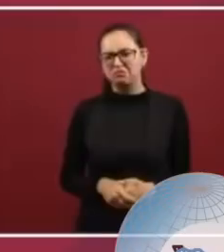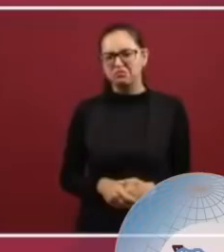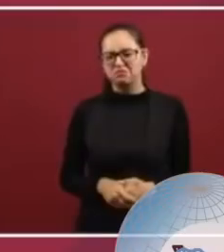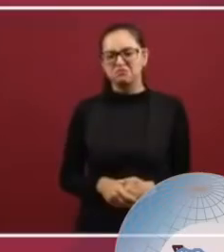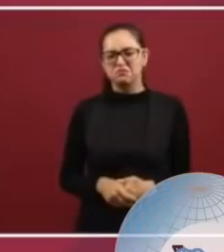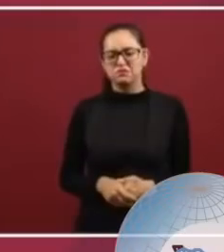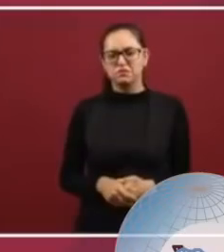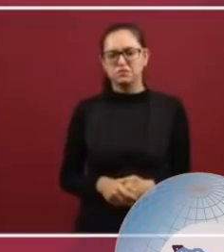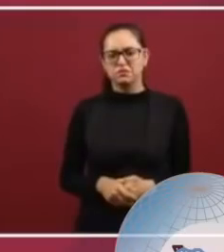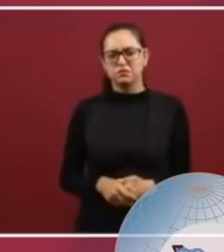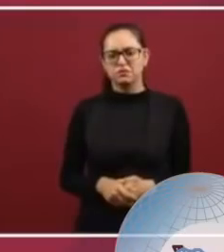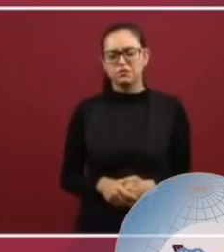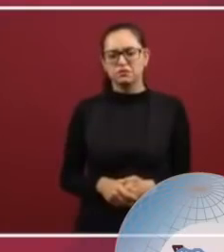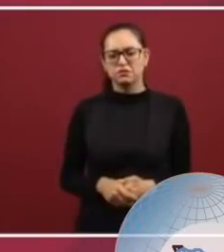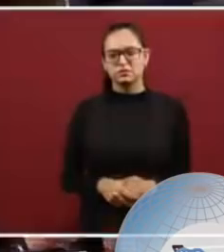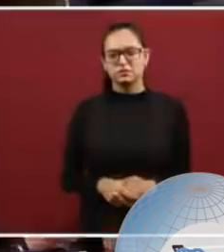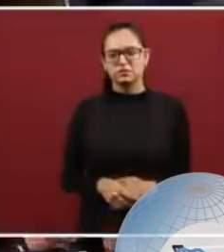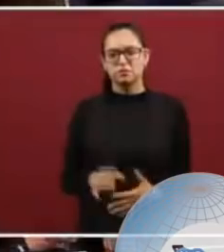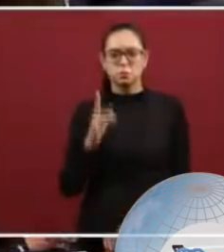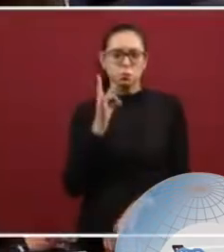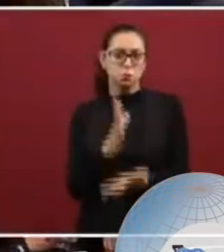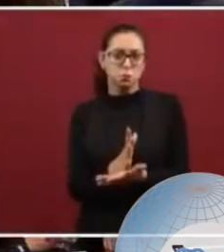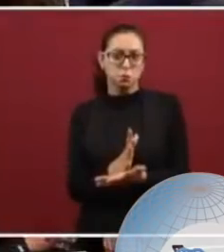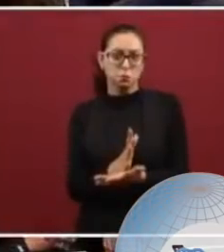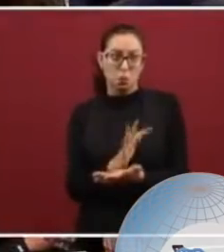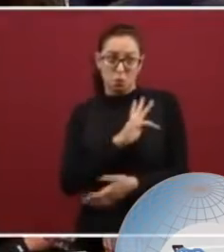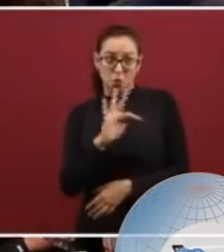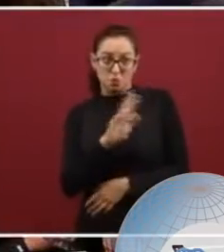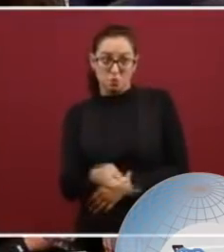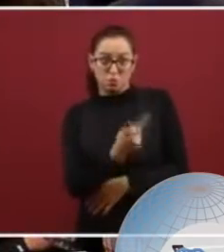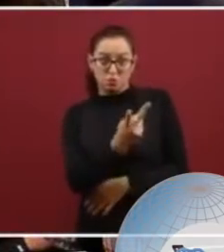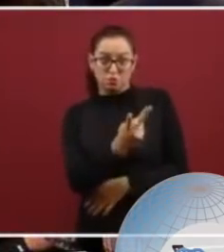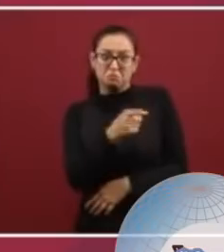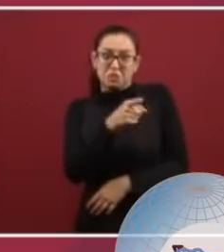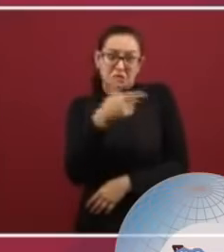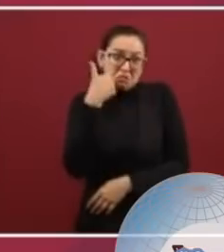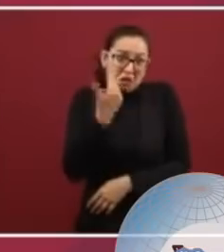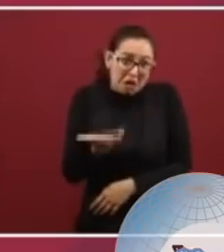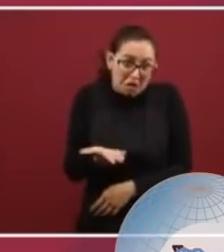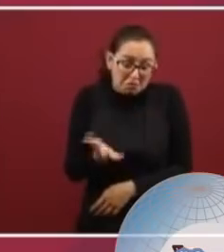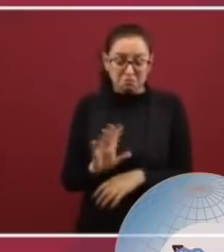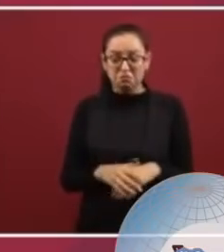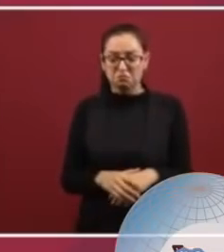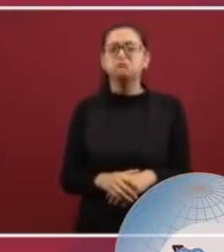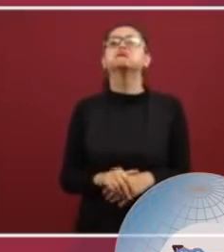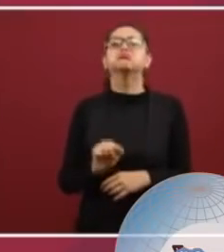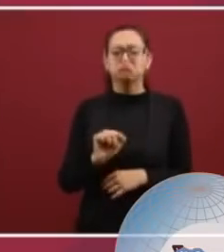Solamente que se le hiciera a él una consulta, si él no tiene inconveniente,